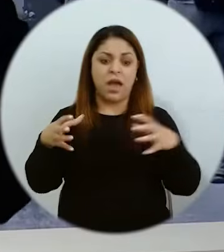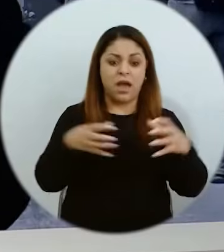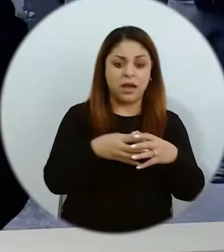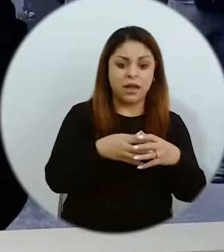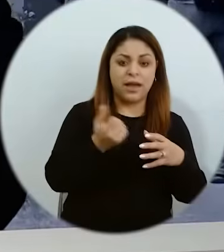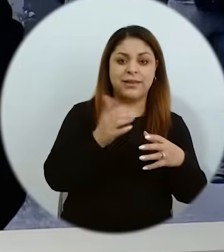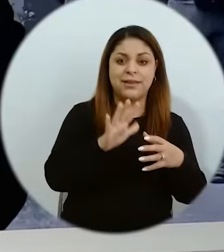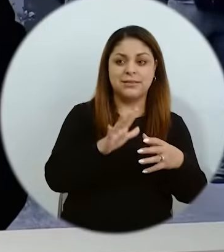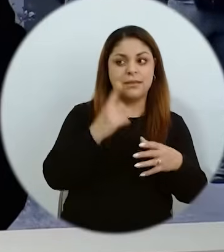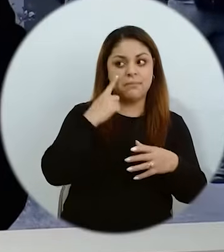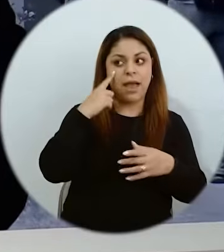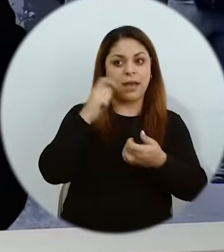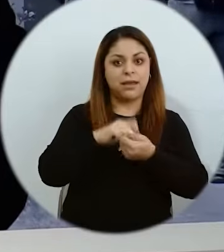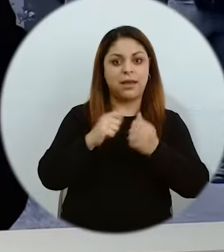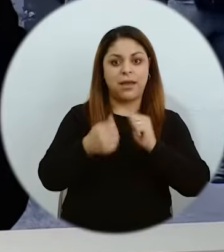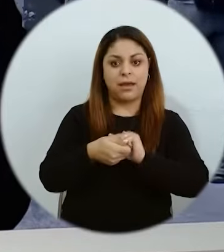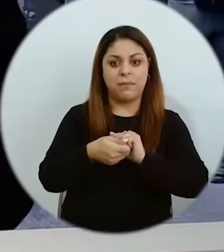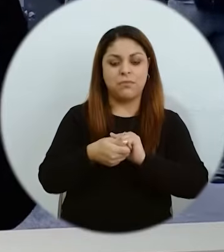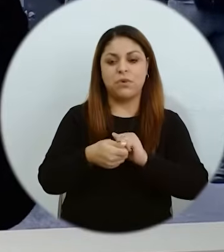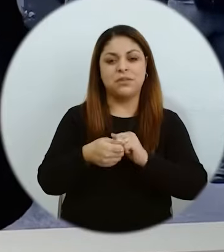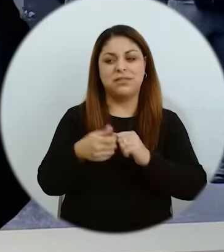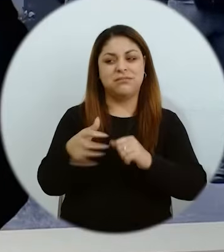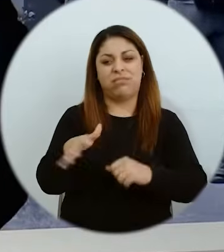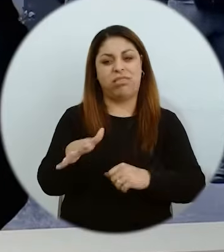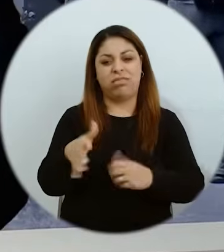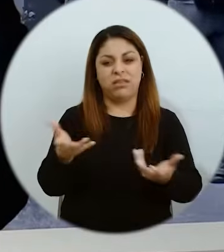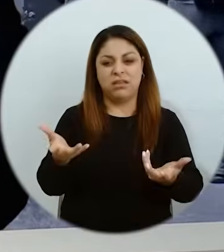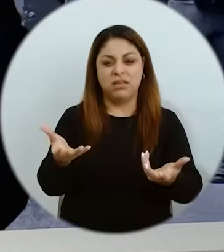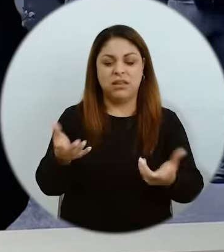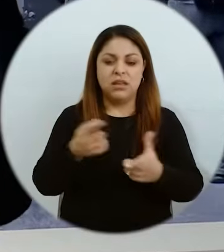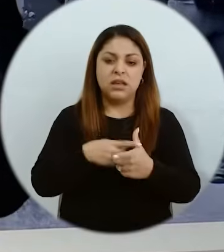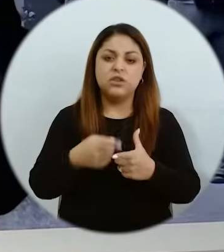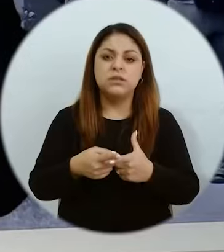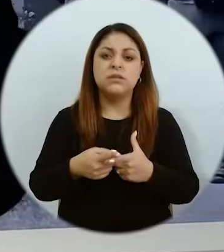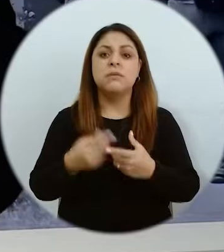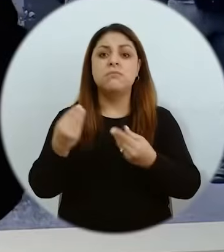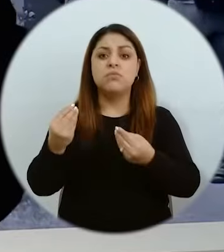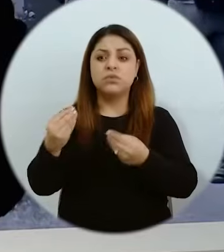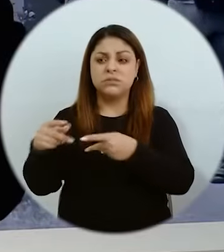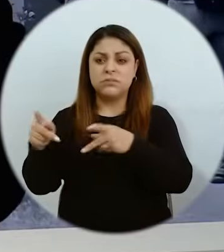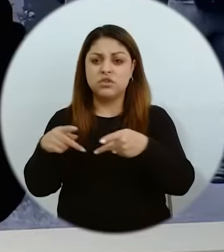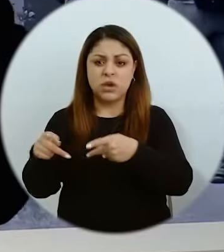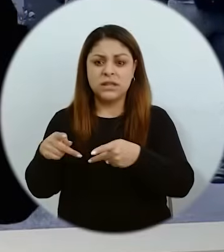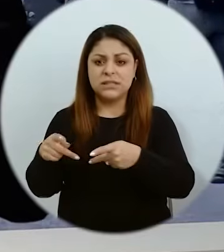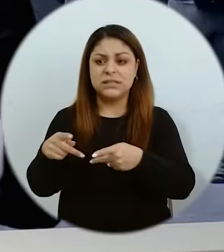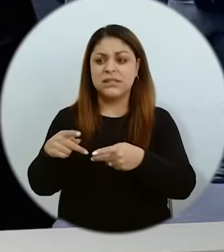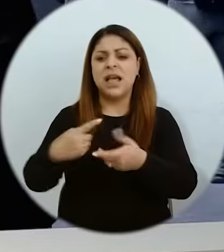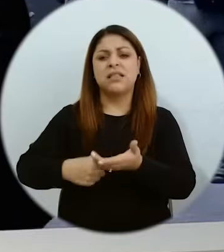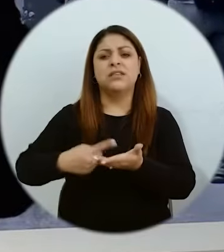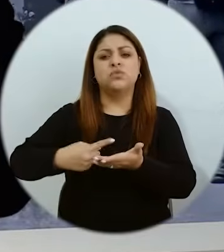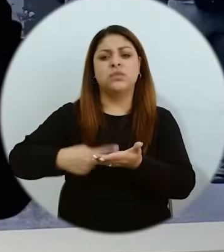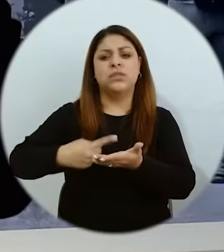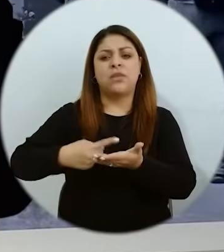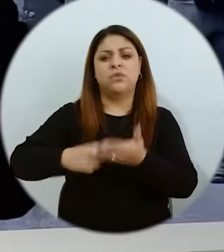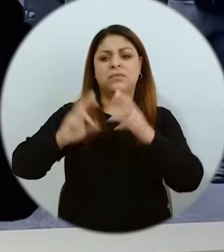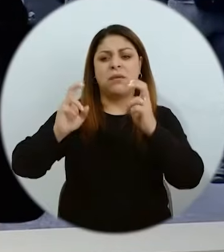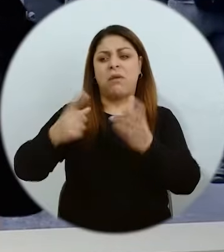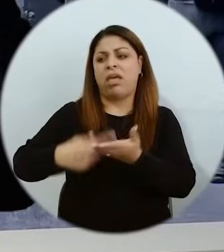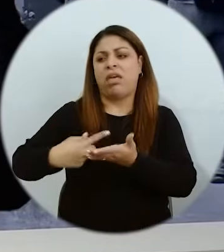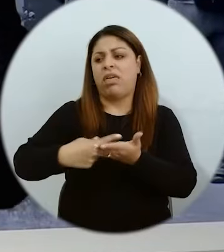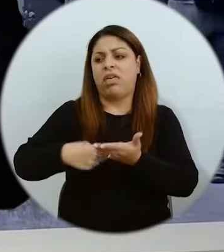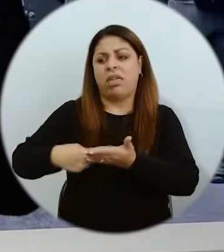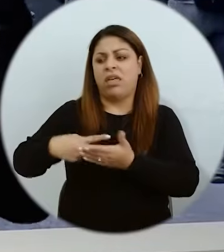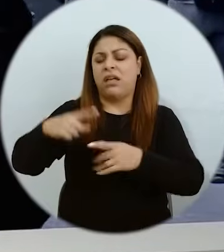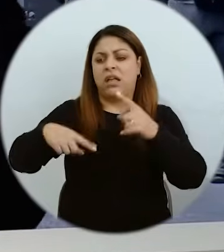15, imagínense el cambio que significa eso desde el punto de vista de eficiencia. Demasiada gente discutiendo temas